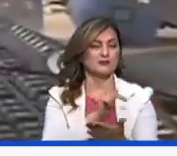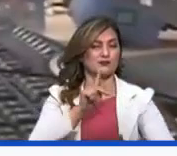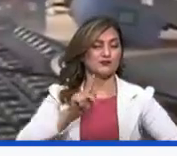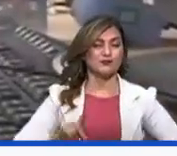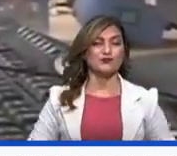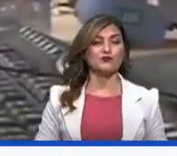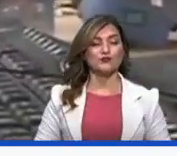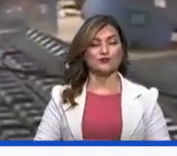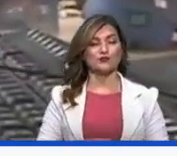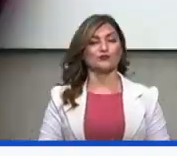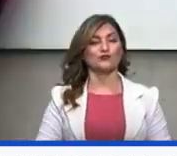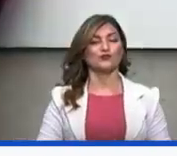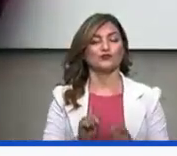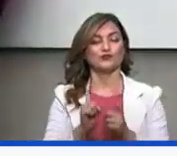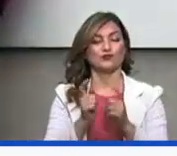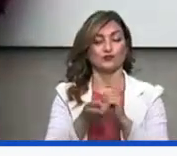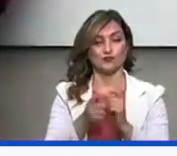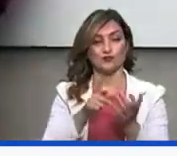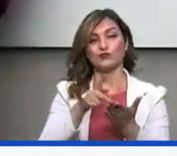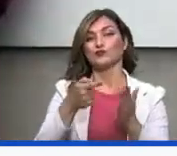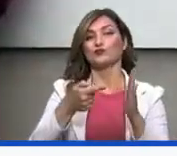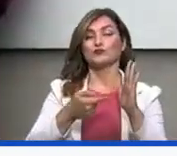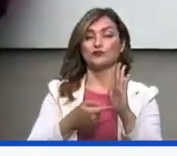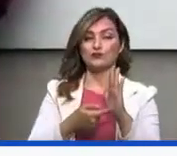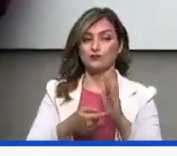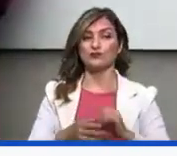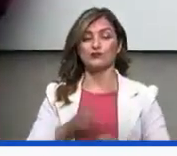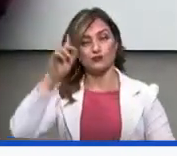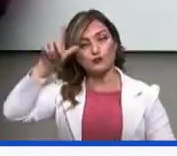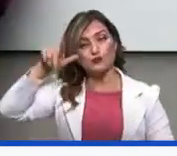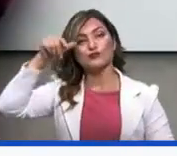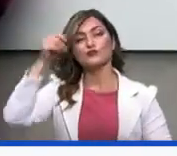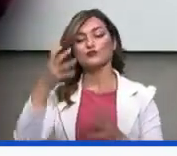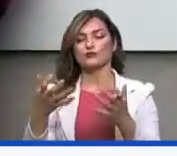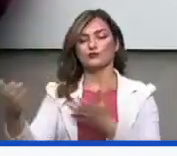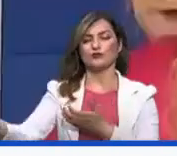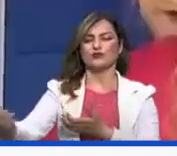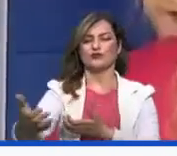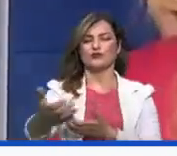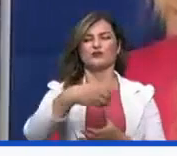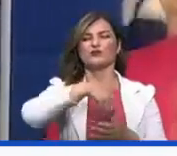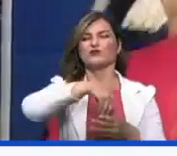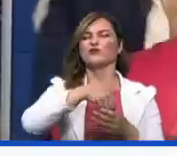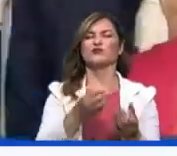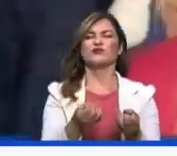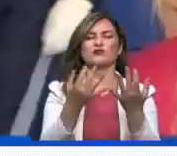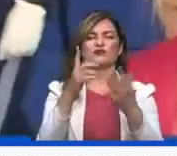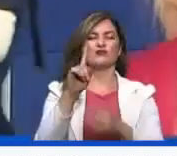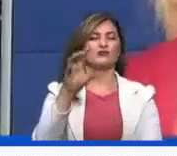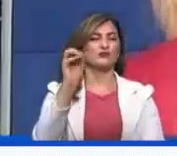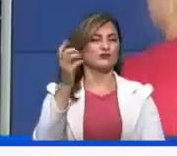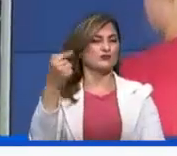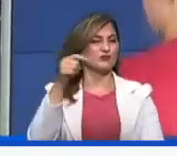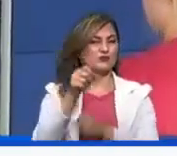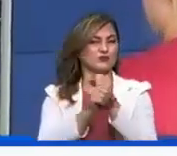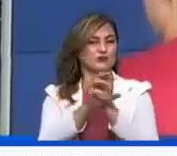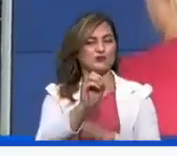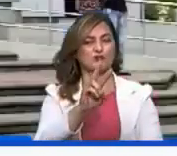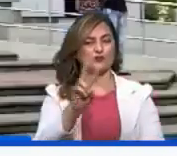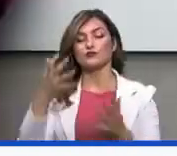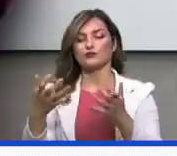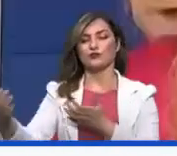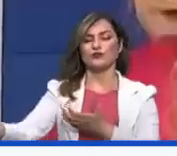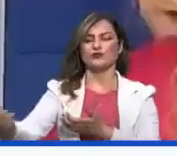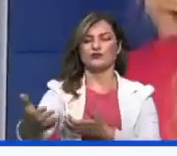personales. Con este cambio en el cobro del impuesto a la renta, el gobierno aspira a recaudar $100 millones este